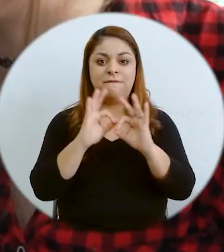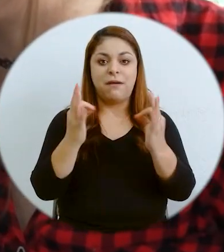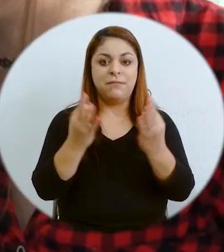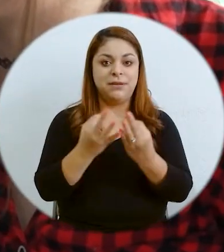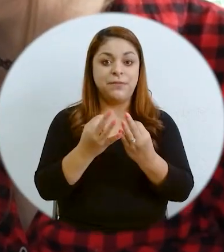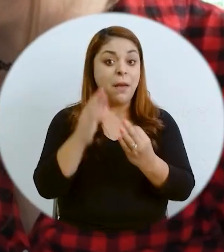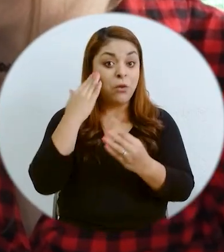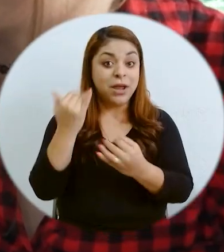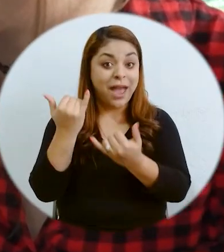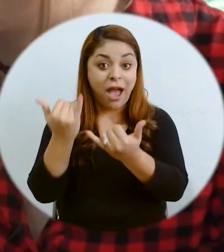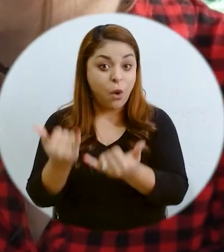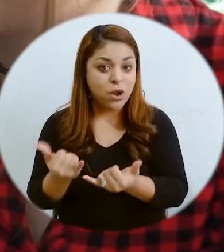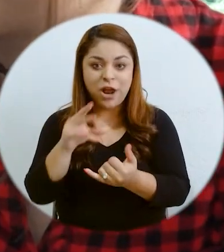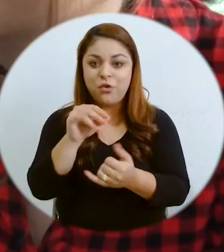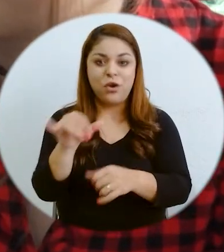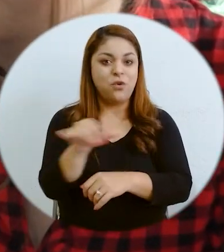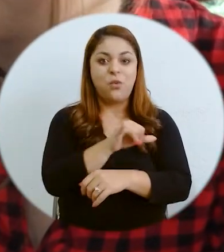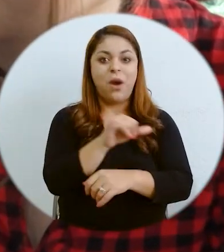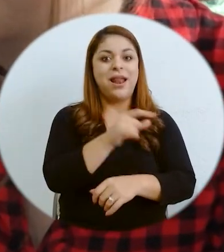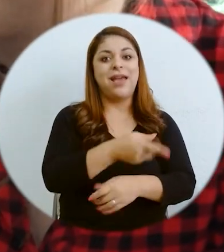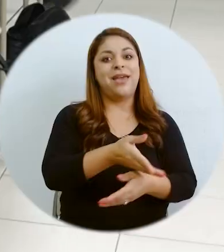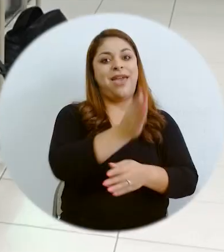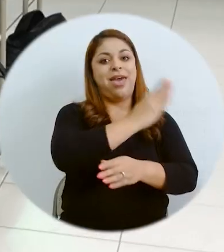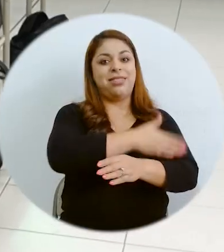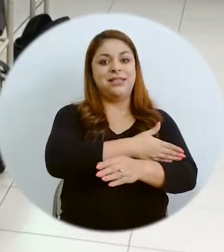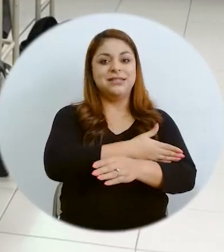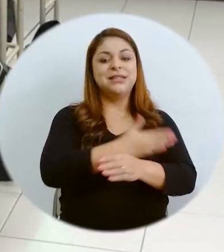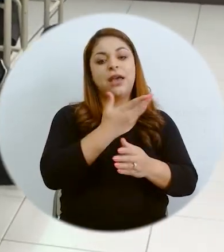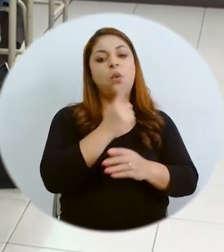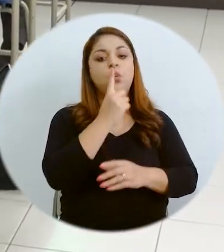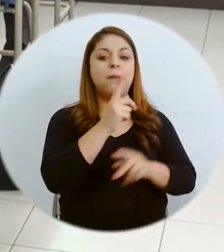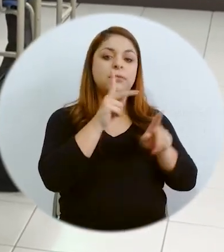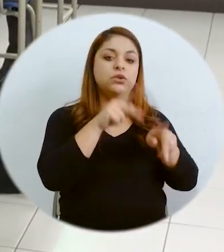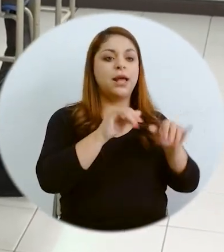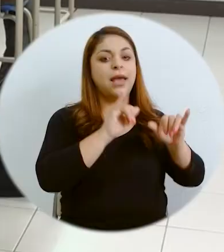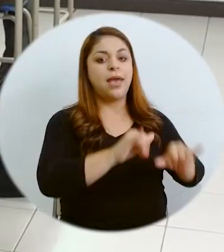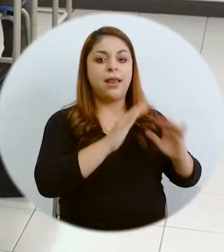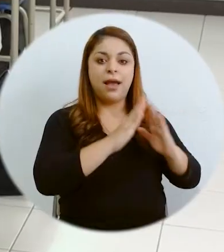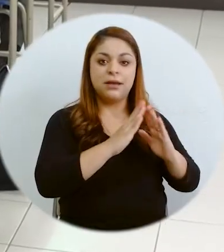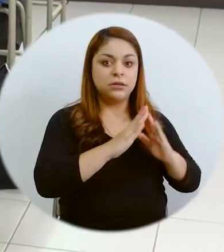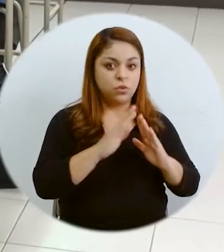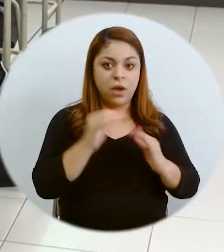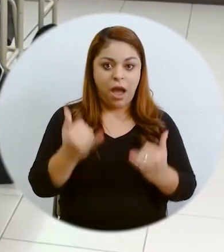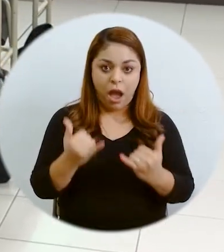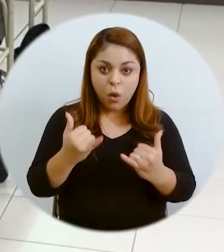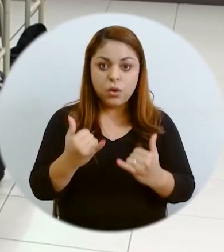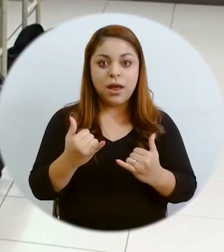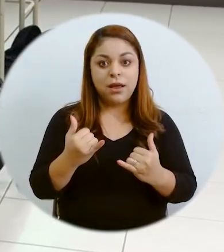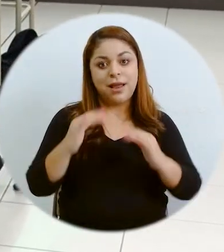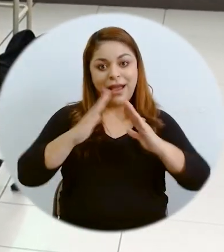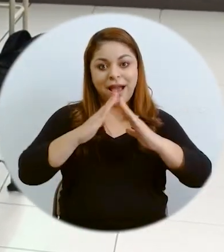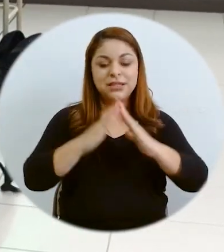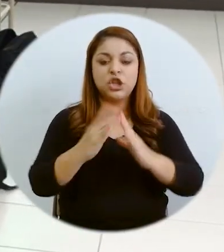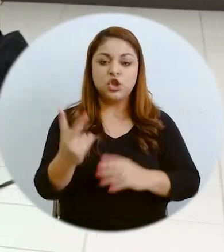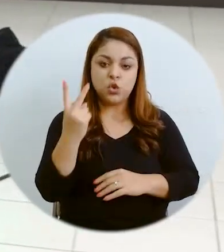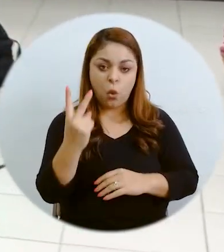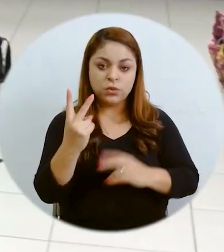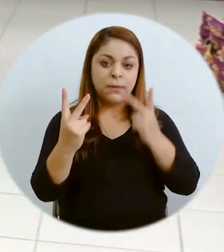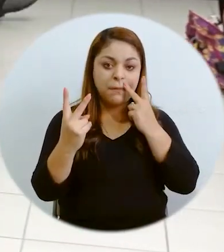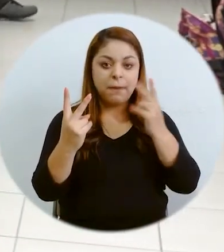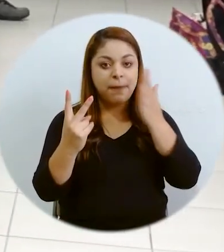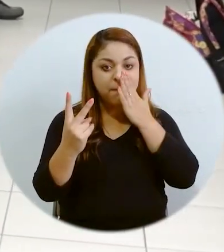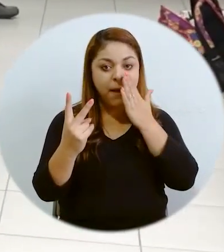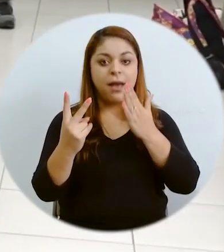que el padre de familia de hoy en día no es el mismo padre de familia de hace 20 años, ¿verdad? Donde alguno de los dos estaba en la casa. Hoy, en muchos de los hogares, los